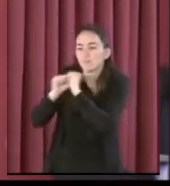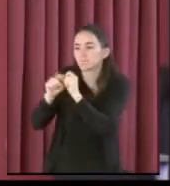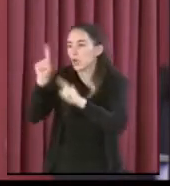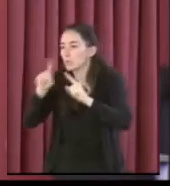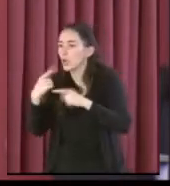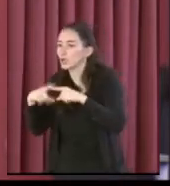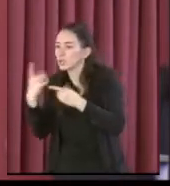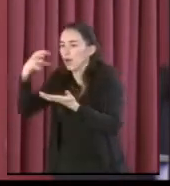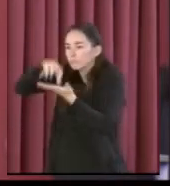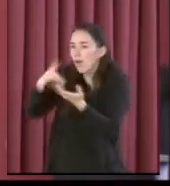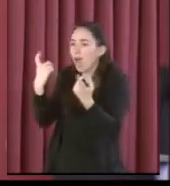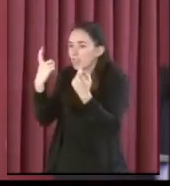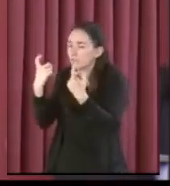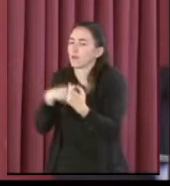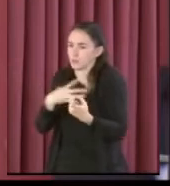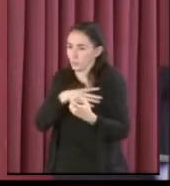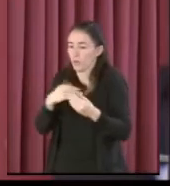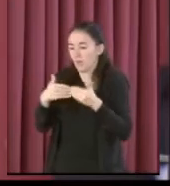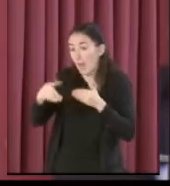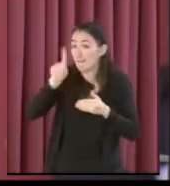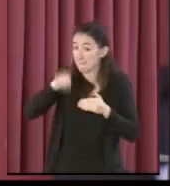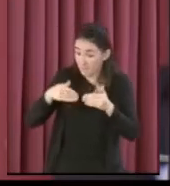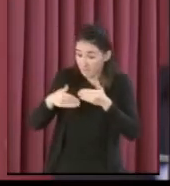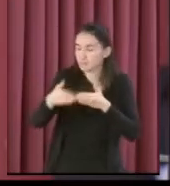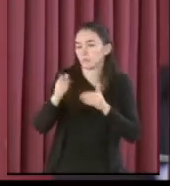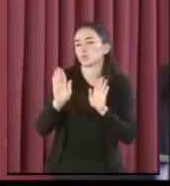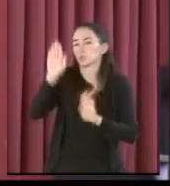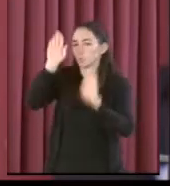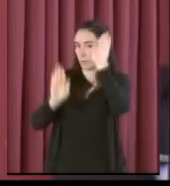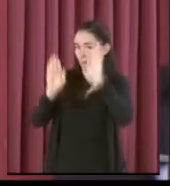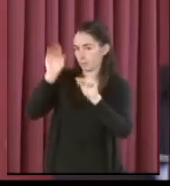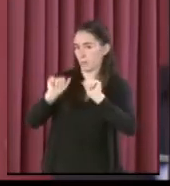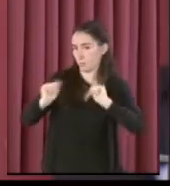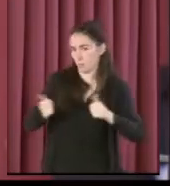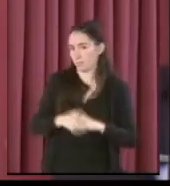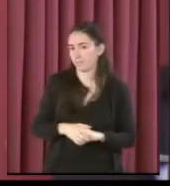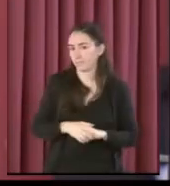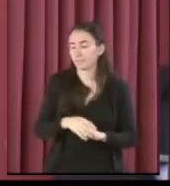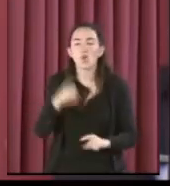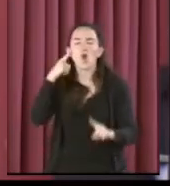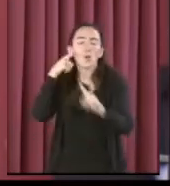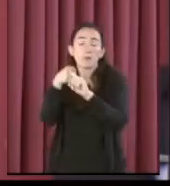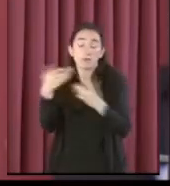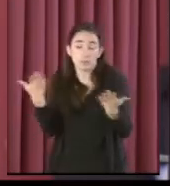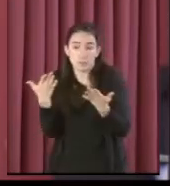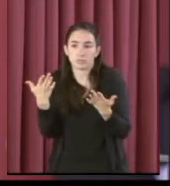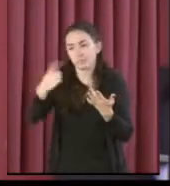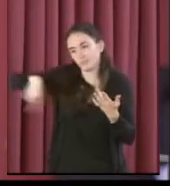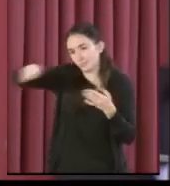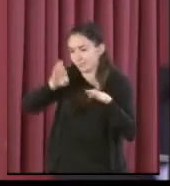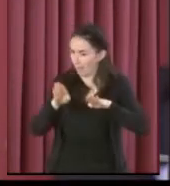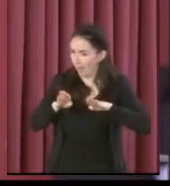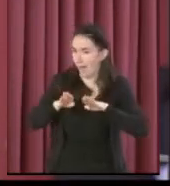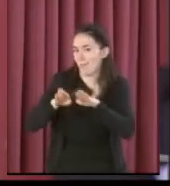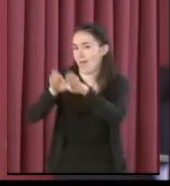a cabo en el próximo mes. Como les decía, el objetivo es avanzar juntos y es hacerlo